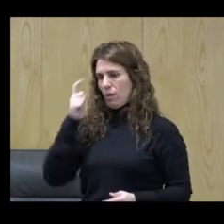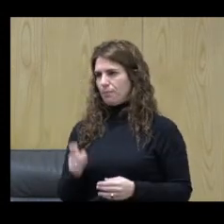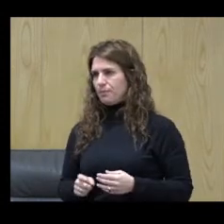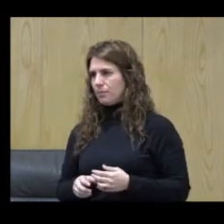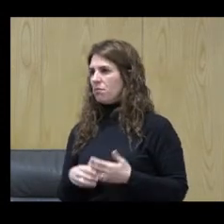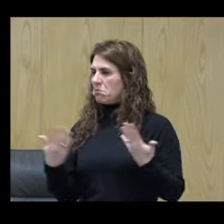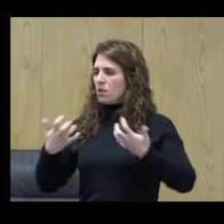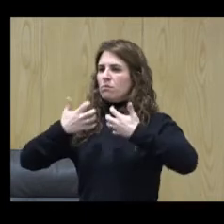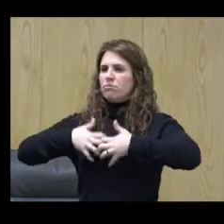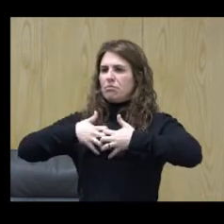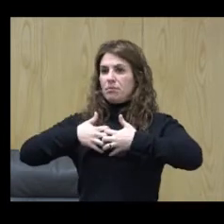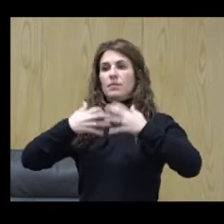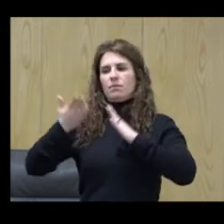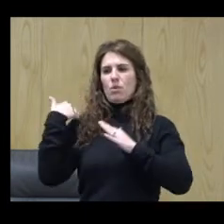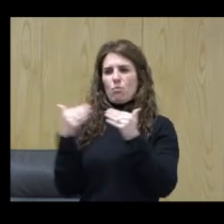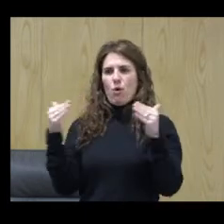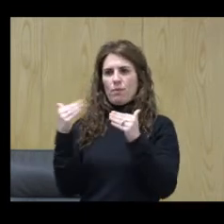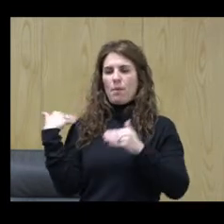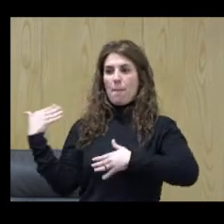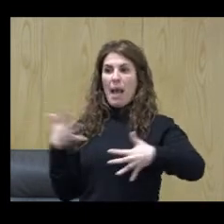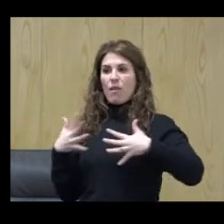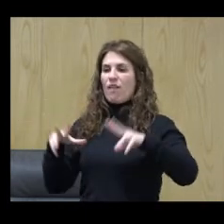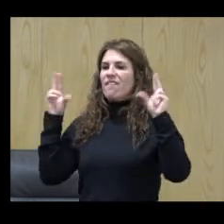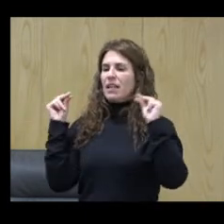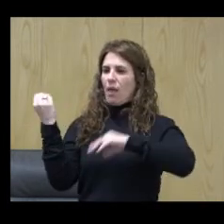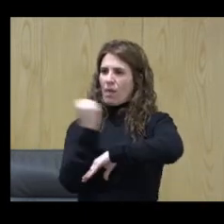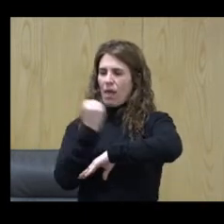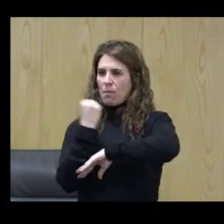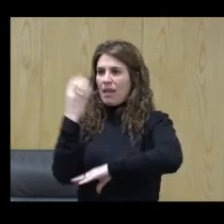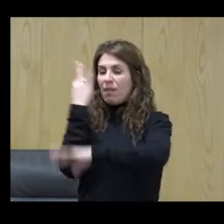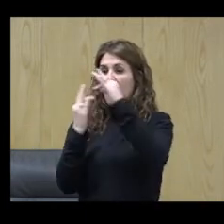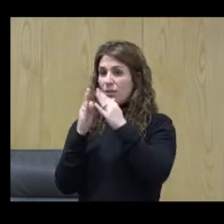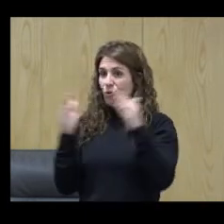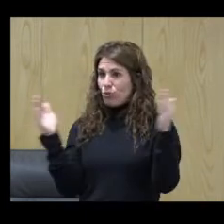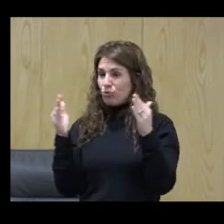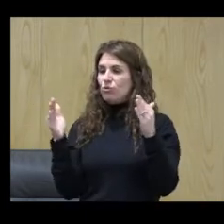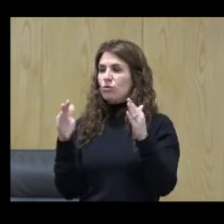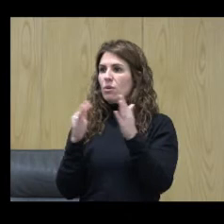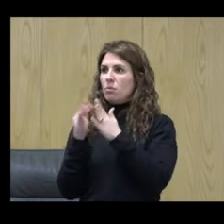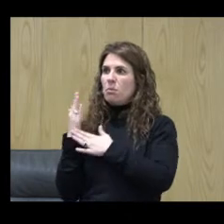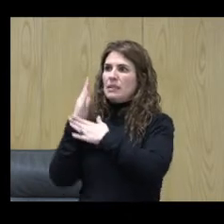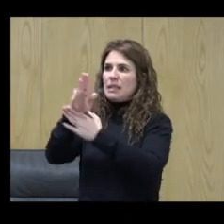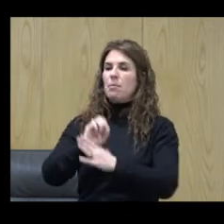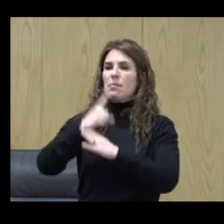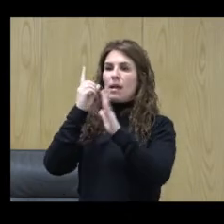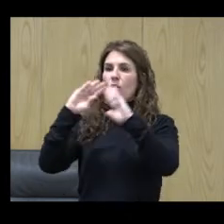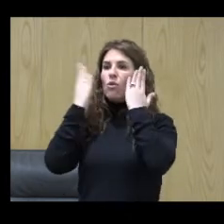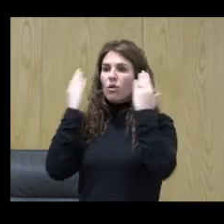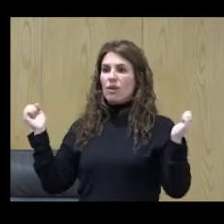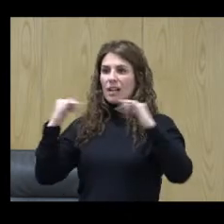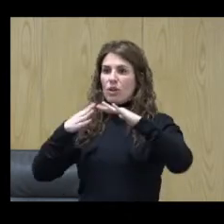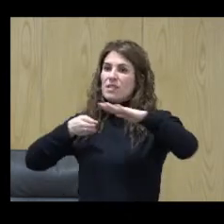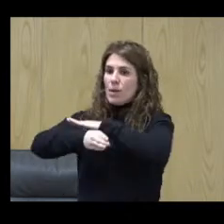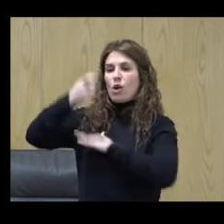puso en marcha en marzo del año pasado y terminamos en diciembre. Y los primeros datos, además, se presentaron en el primer Congreso de Accesibilidad Cognitiva en